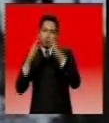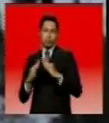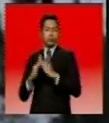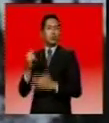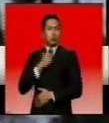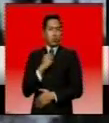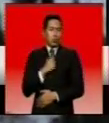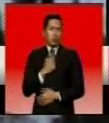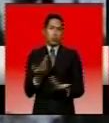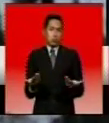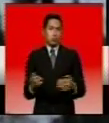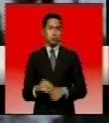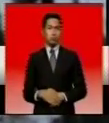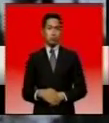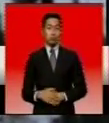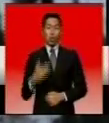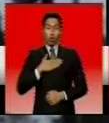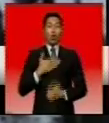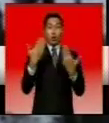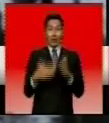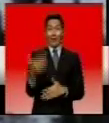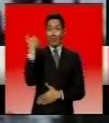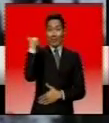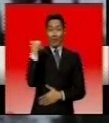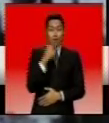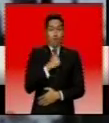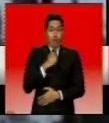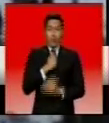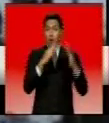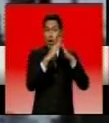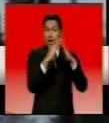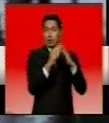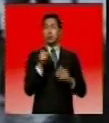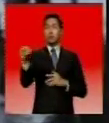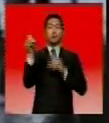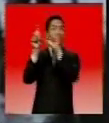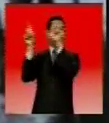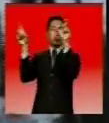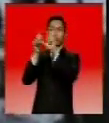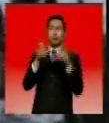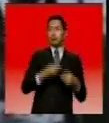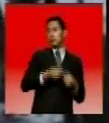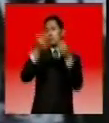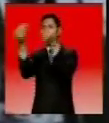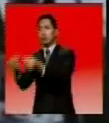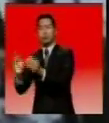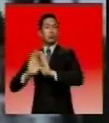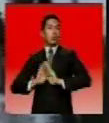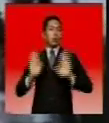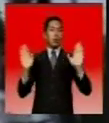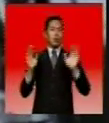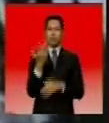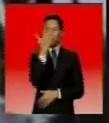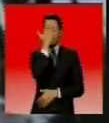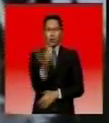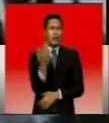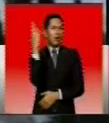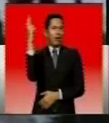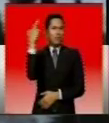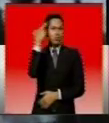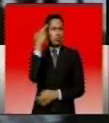los pasó a la compañía panameña Madrigal Finance Corp. ¿Y por qué razón se hizo